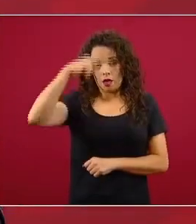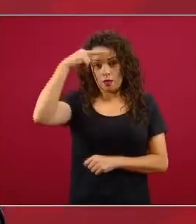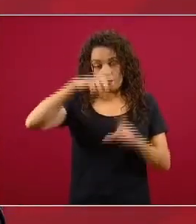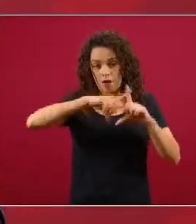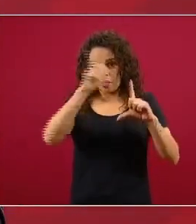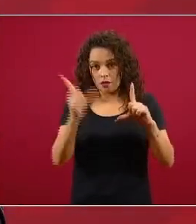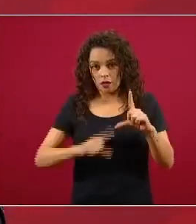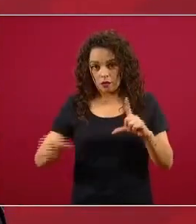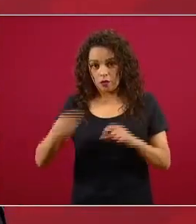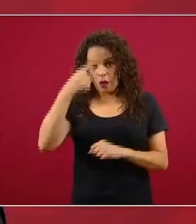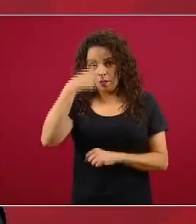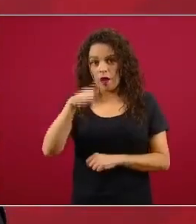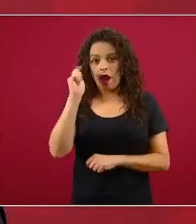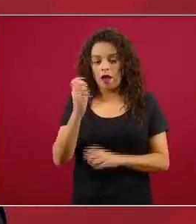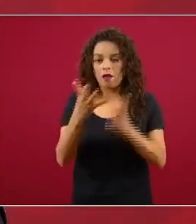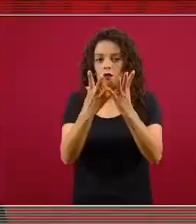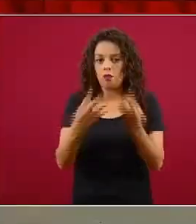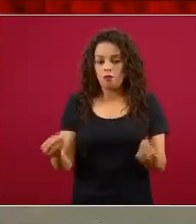o de erradicación.